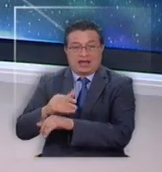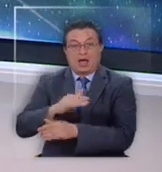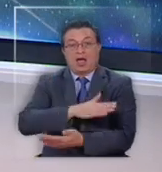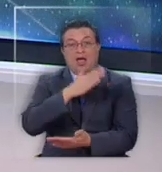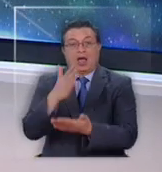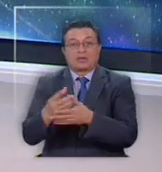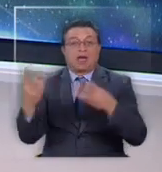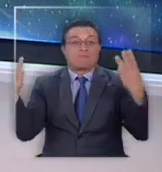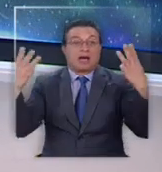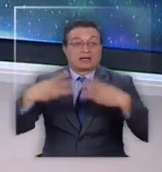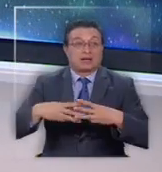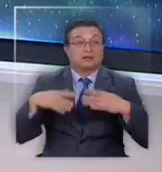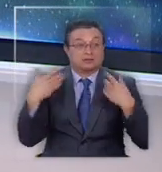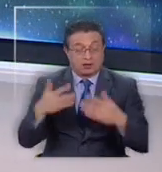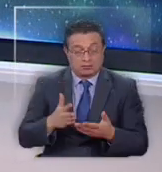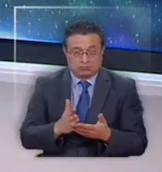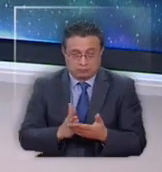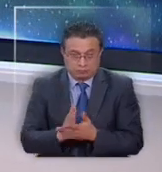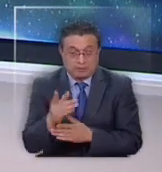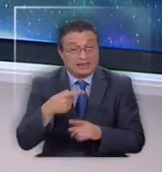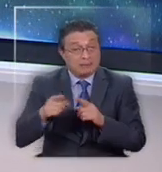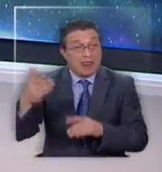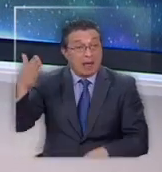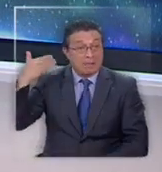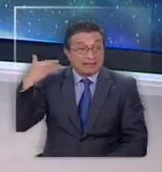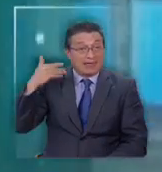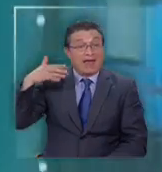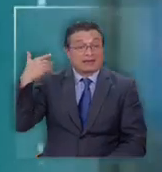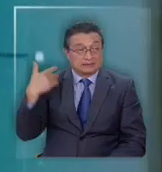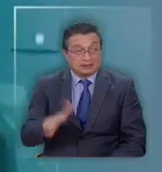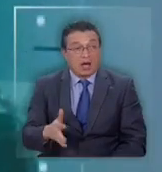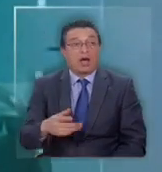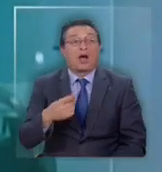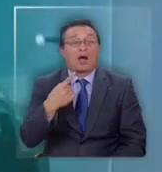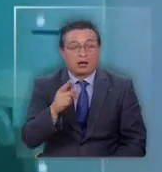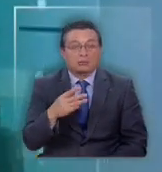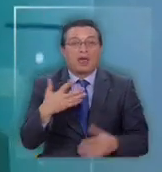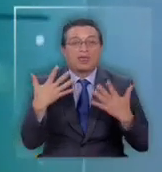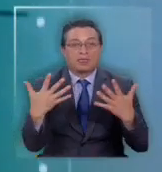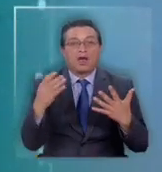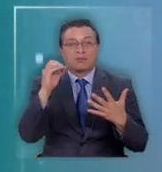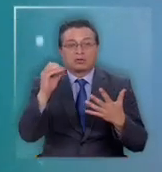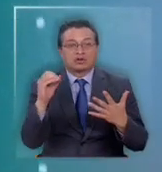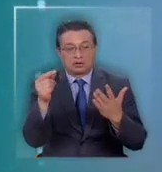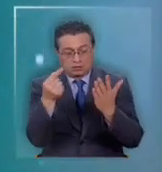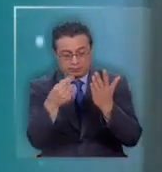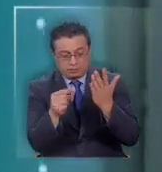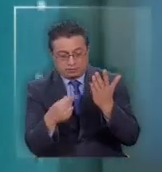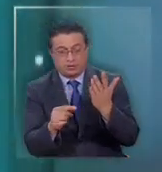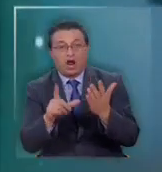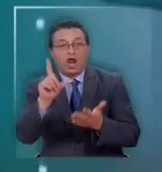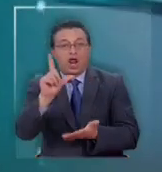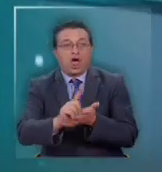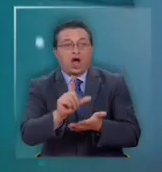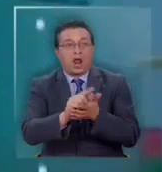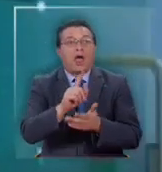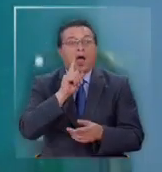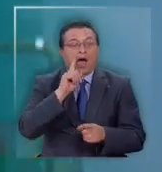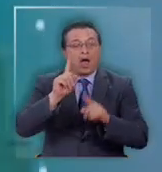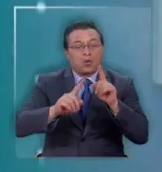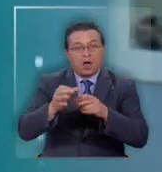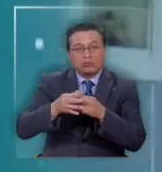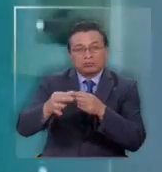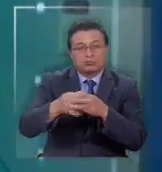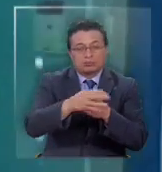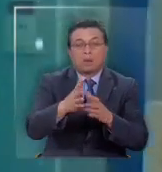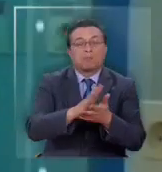pasada estamos echando a andar este sistema y la semana pasada ya dieron cuenta de un 10 por ciento de los diagnósticos y hay ciertas localidades por